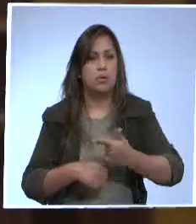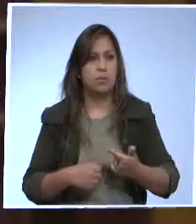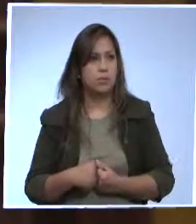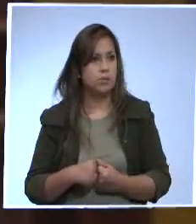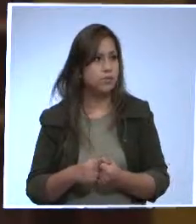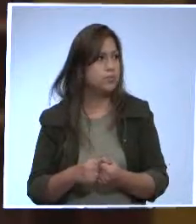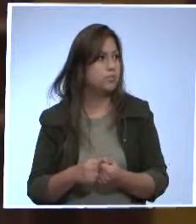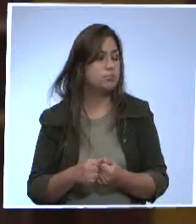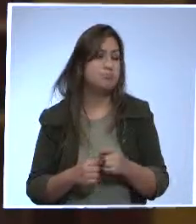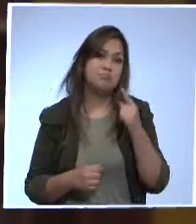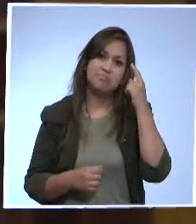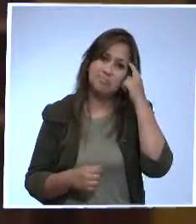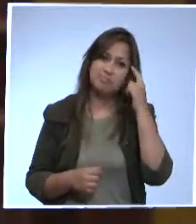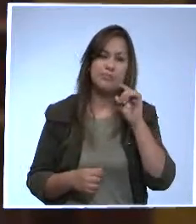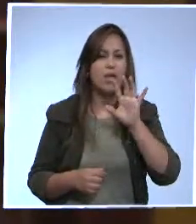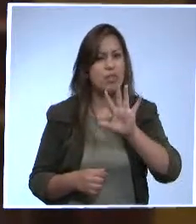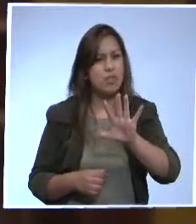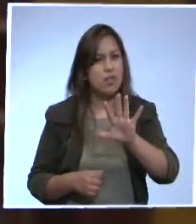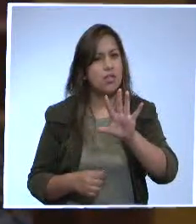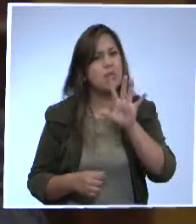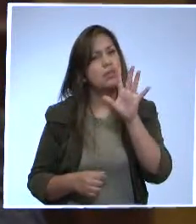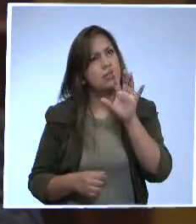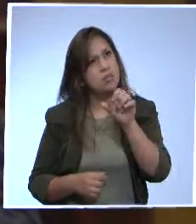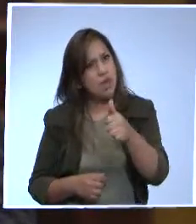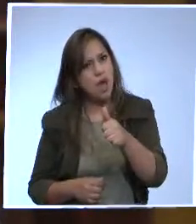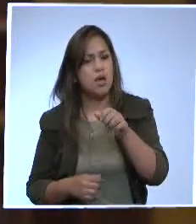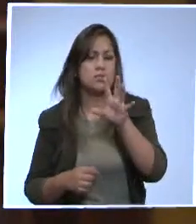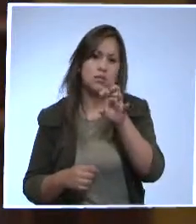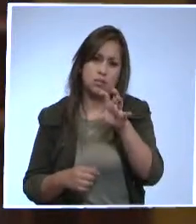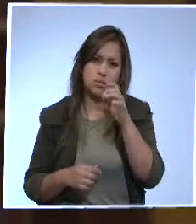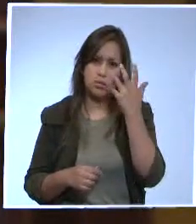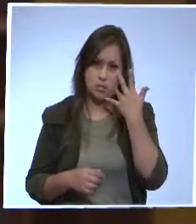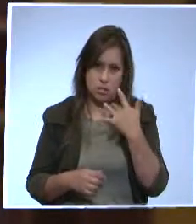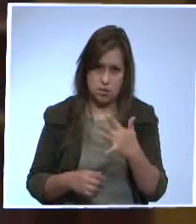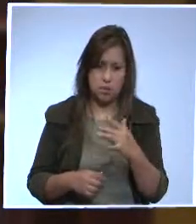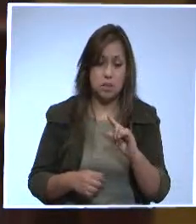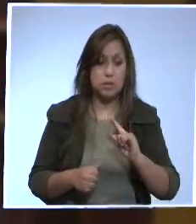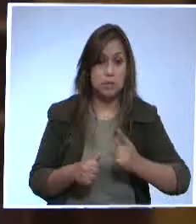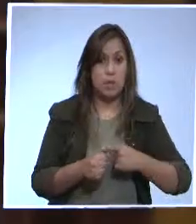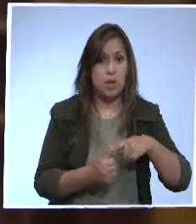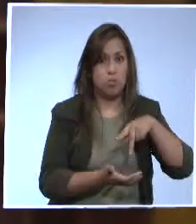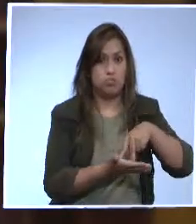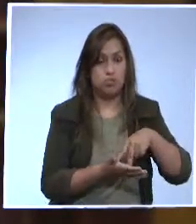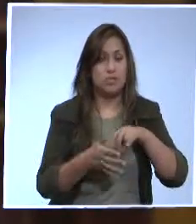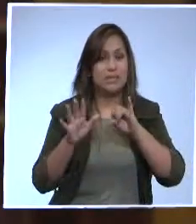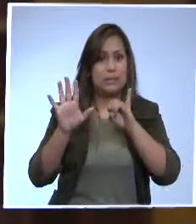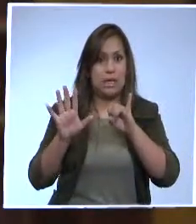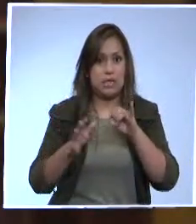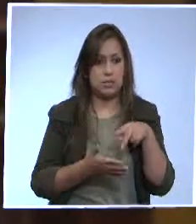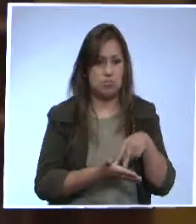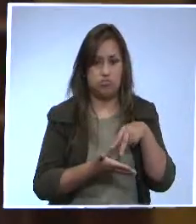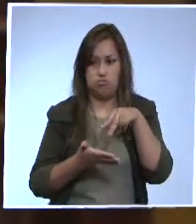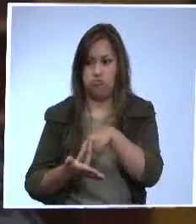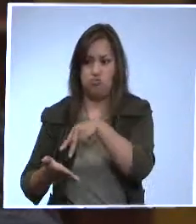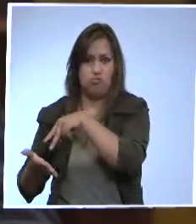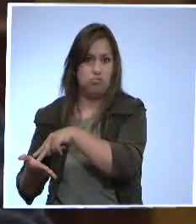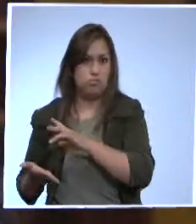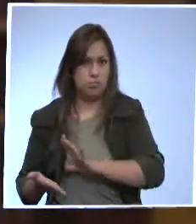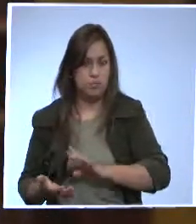transcurso de unos 10-15 días empezamos a construir una primera fase serán seis paradas en todo está a lo largo de esta vía y